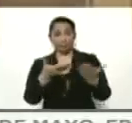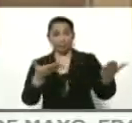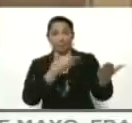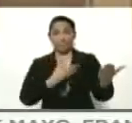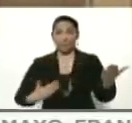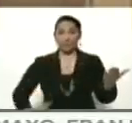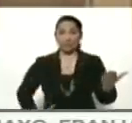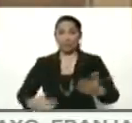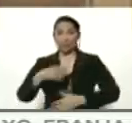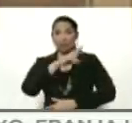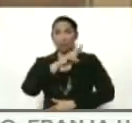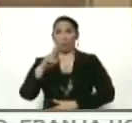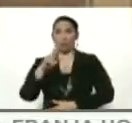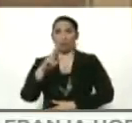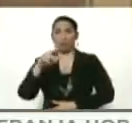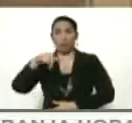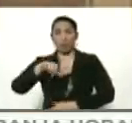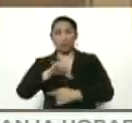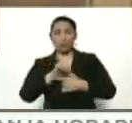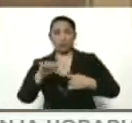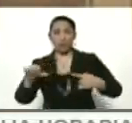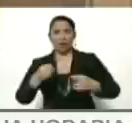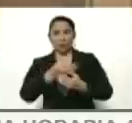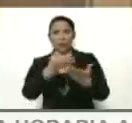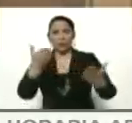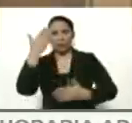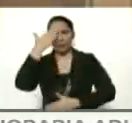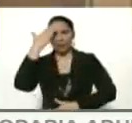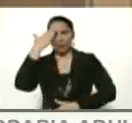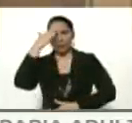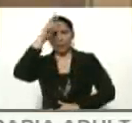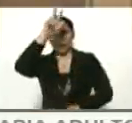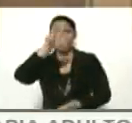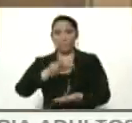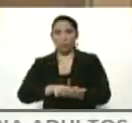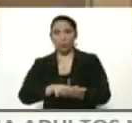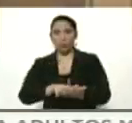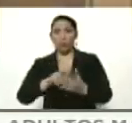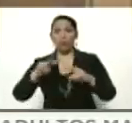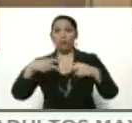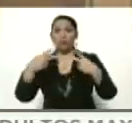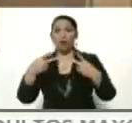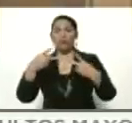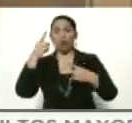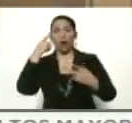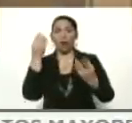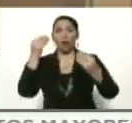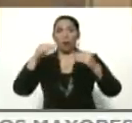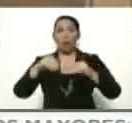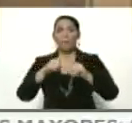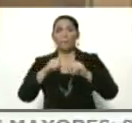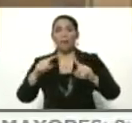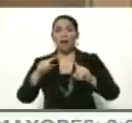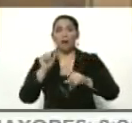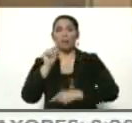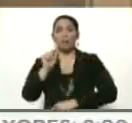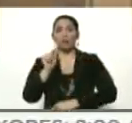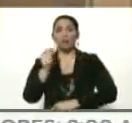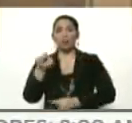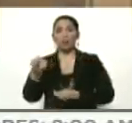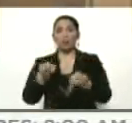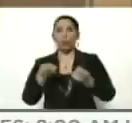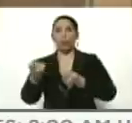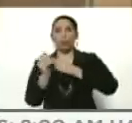la República, esta semana, ustedes bien saben, aprobó un nuevo protocolo para estos puestos